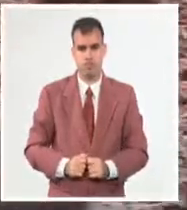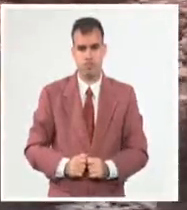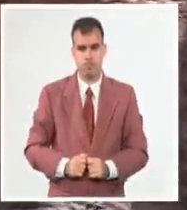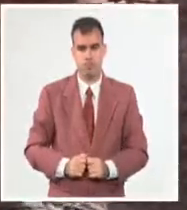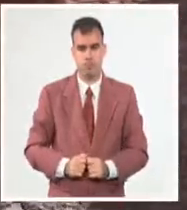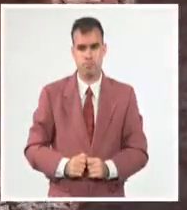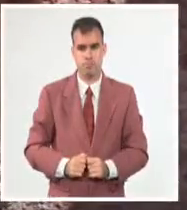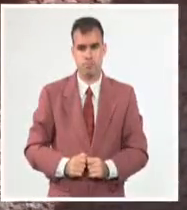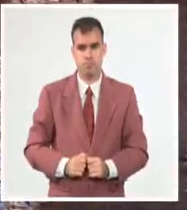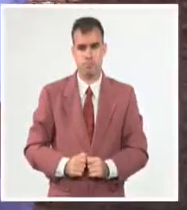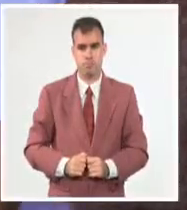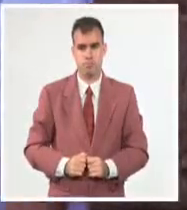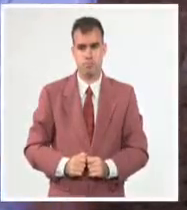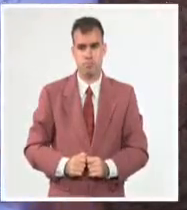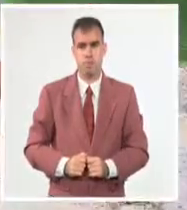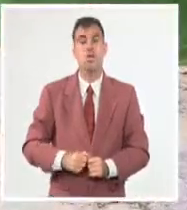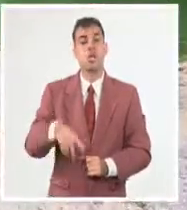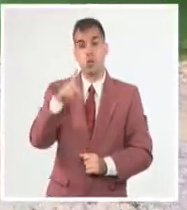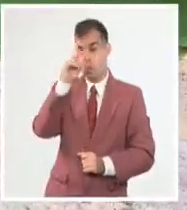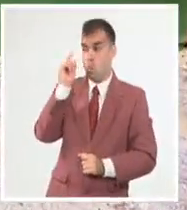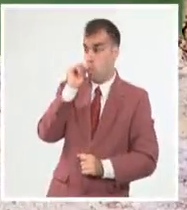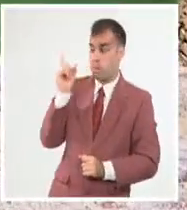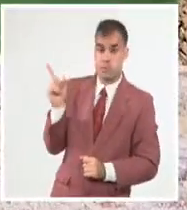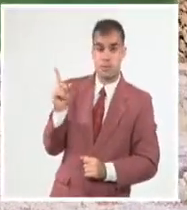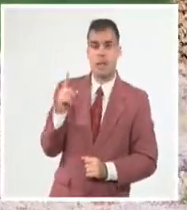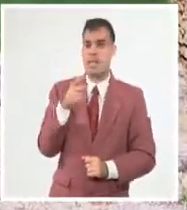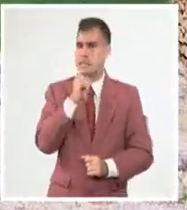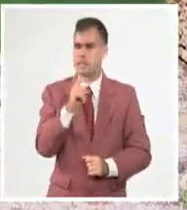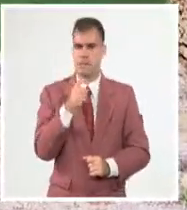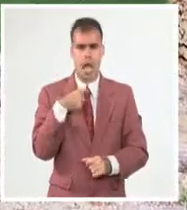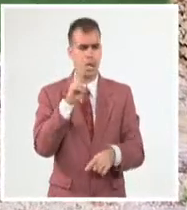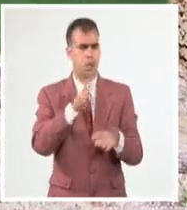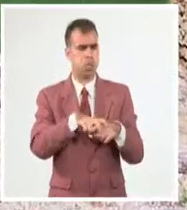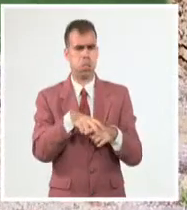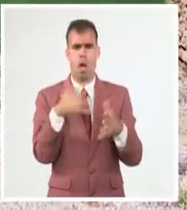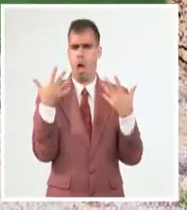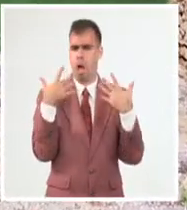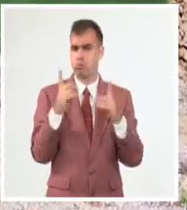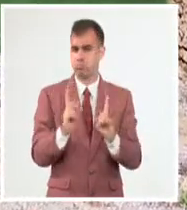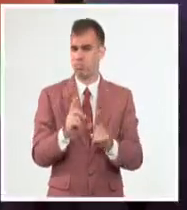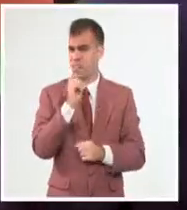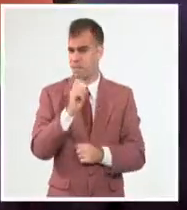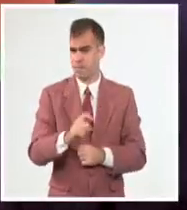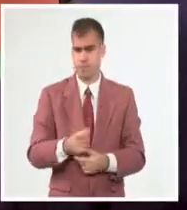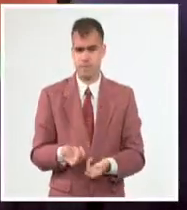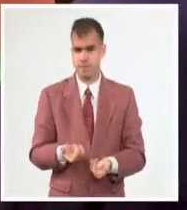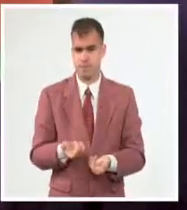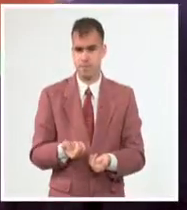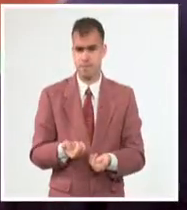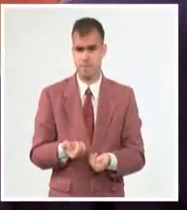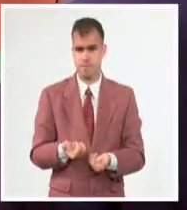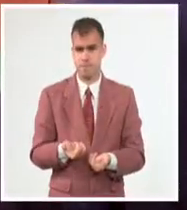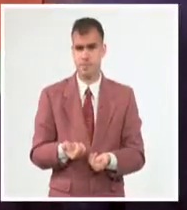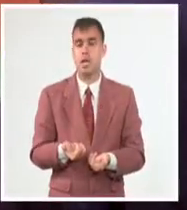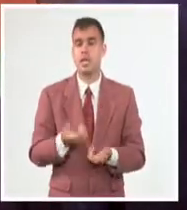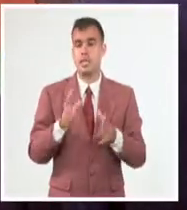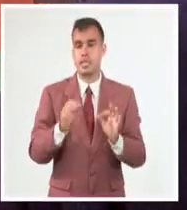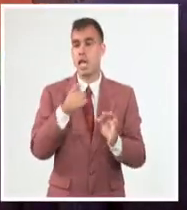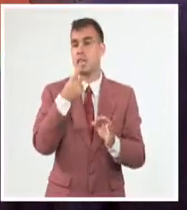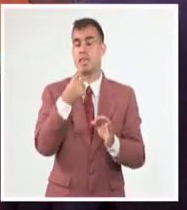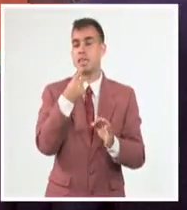Al doctor Enrique Alemán es difícil encontrarlo sentado. Siempre hablando, siempre coordinando algo nuevo. La cisterna que